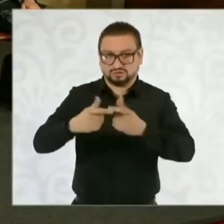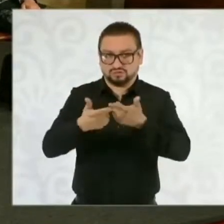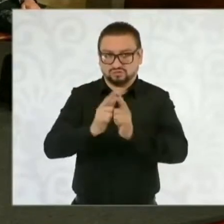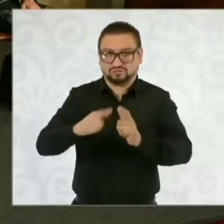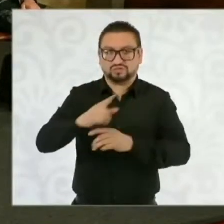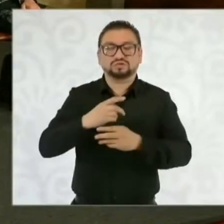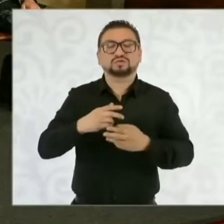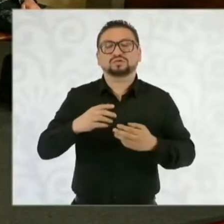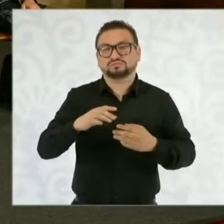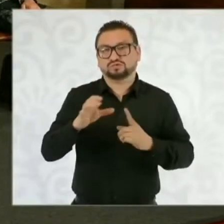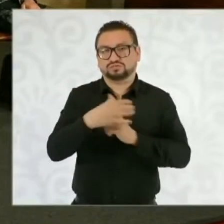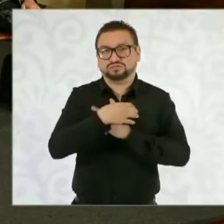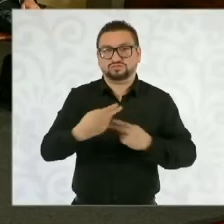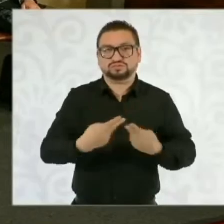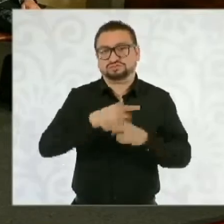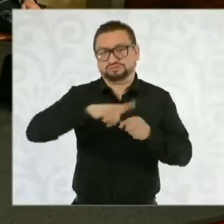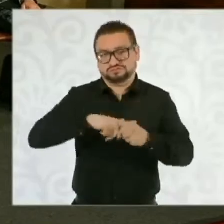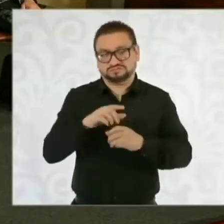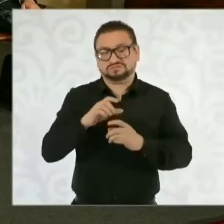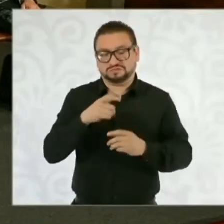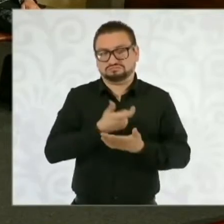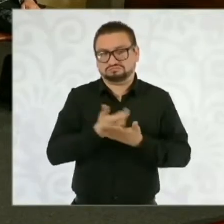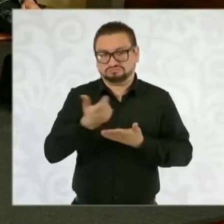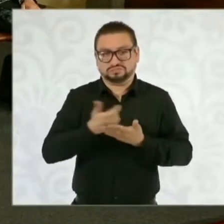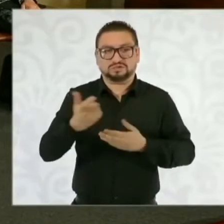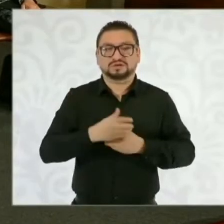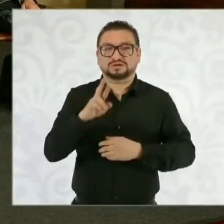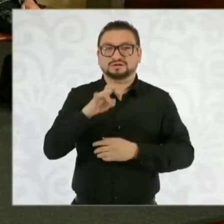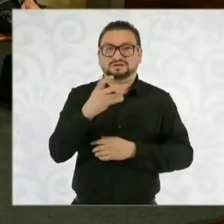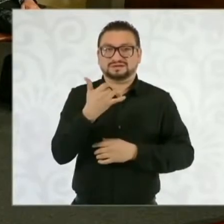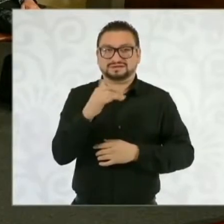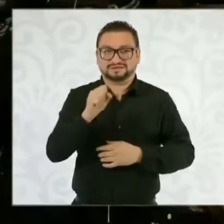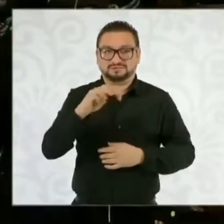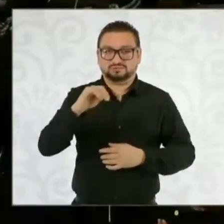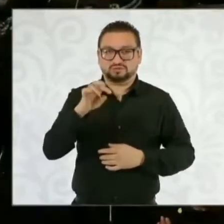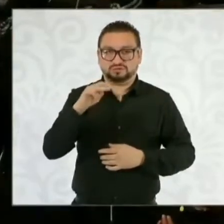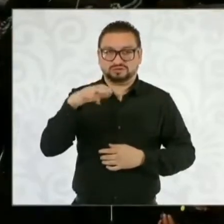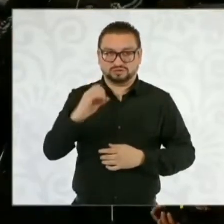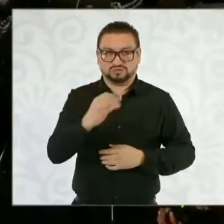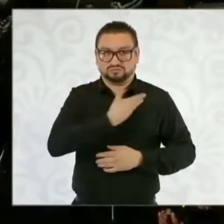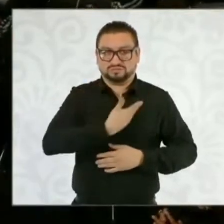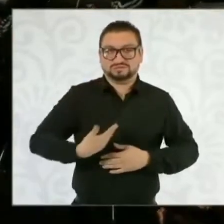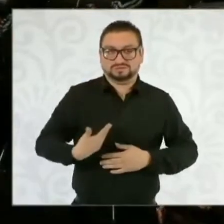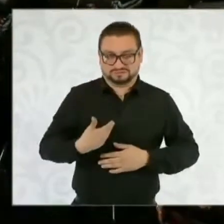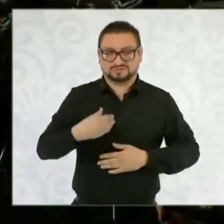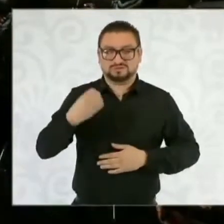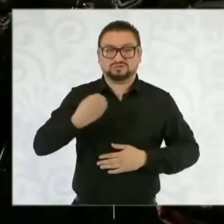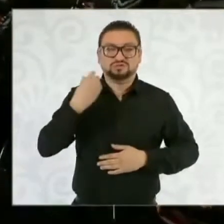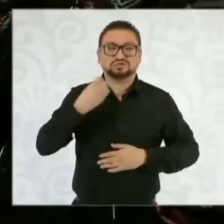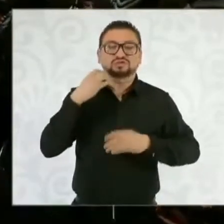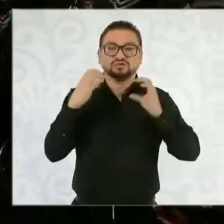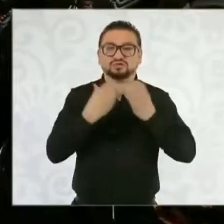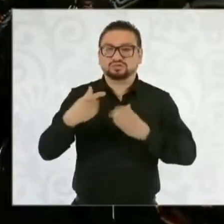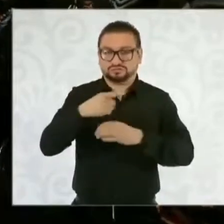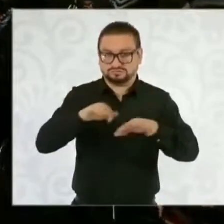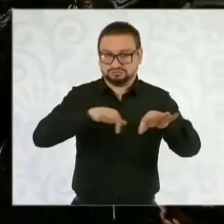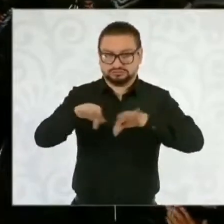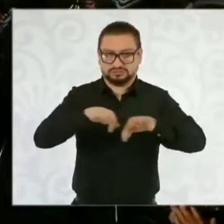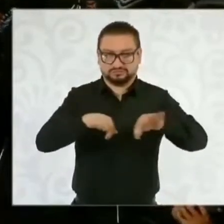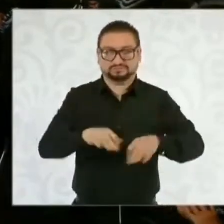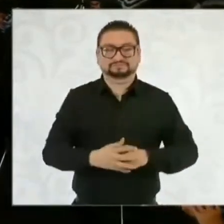Comisión Nacional de los Salarios Mínimos. Y Reyes Soberanis Moreno, presidente del Congreso del Trabajo.